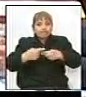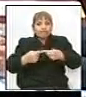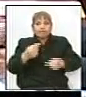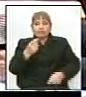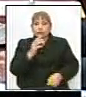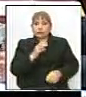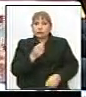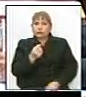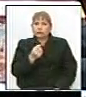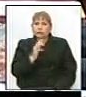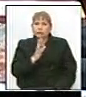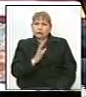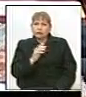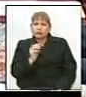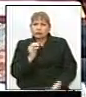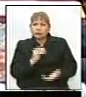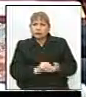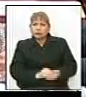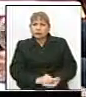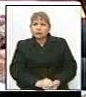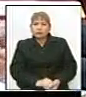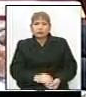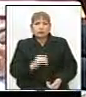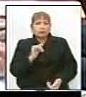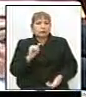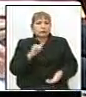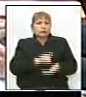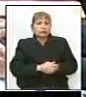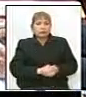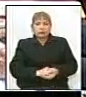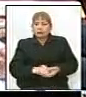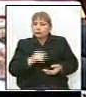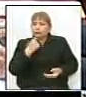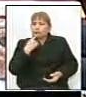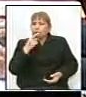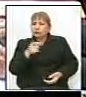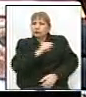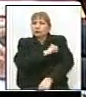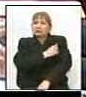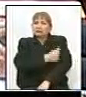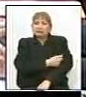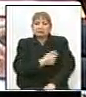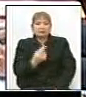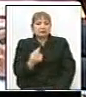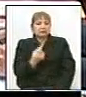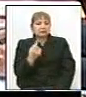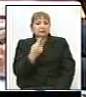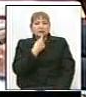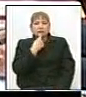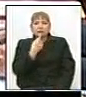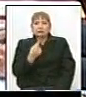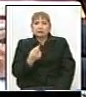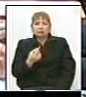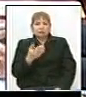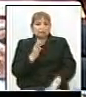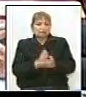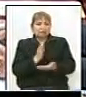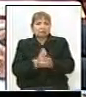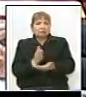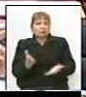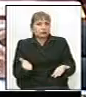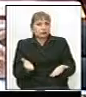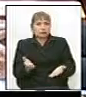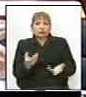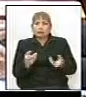5 veces autoridades en un lugar, y que a esa autoridad solamente se le diga que se le amoneste, cuando